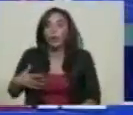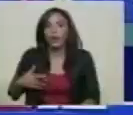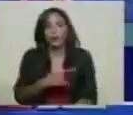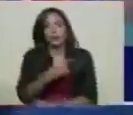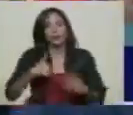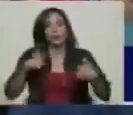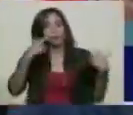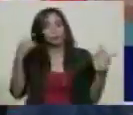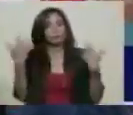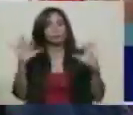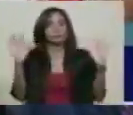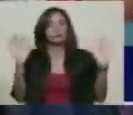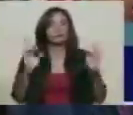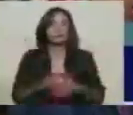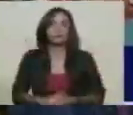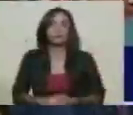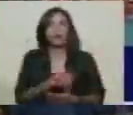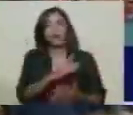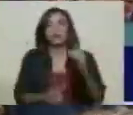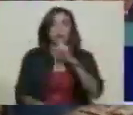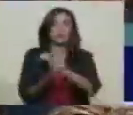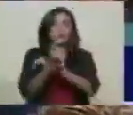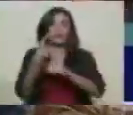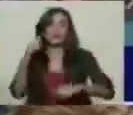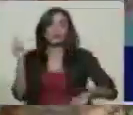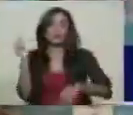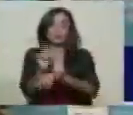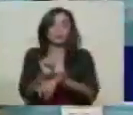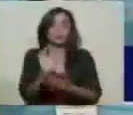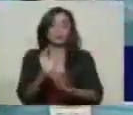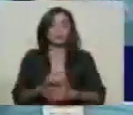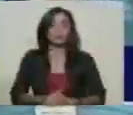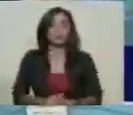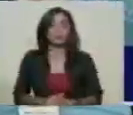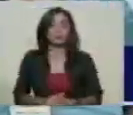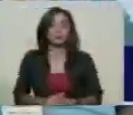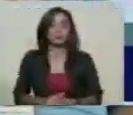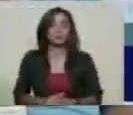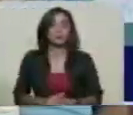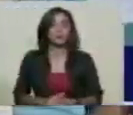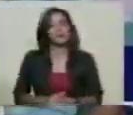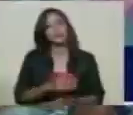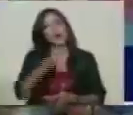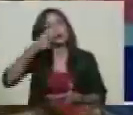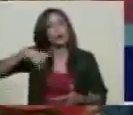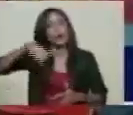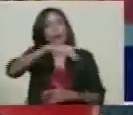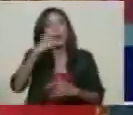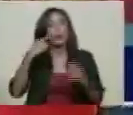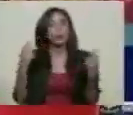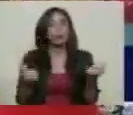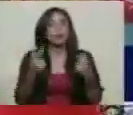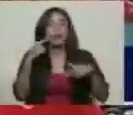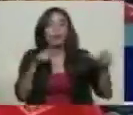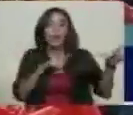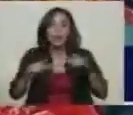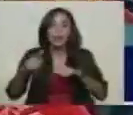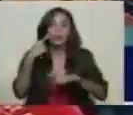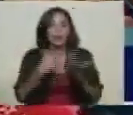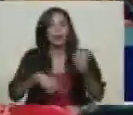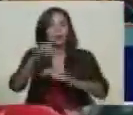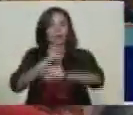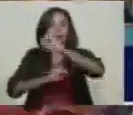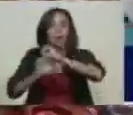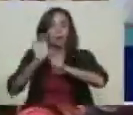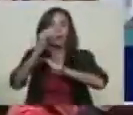busques, me encuentras, oposición. Por donde busquen al pueblo, estemos listos para la batalla,